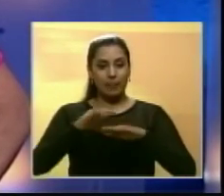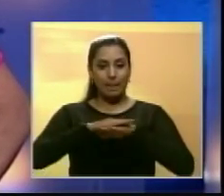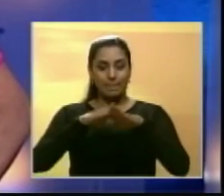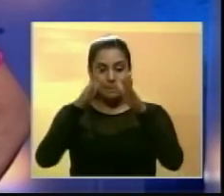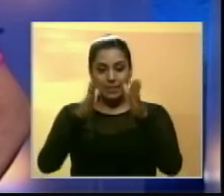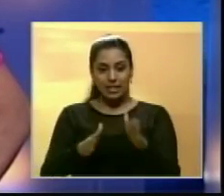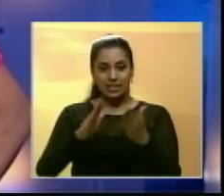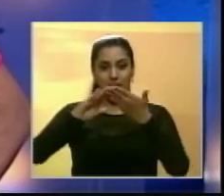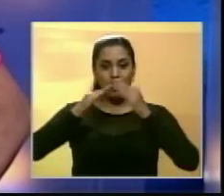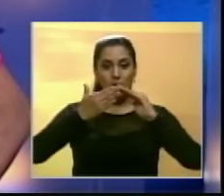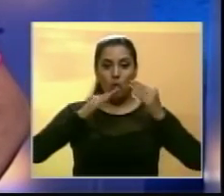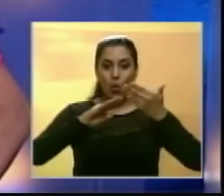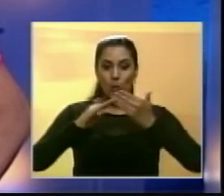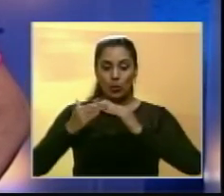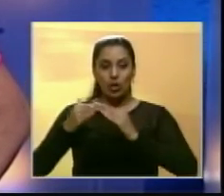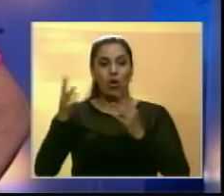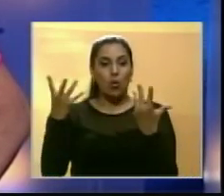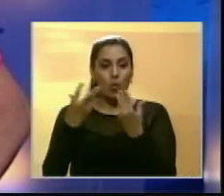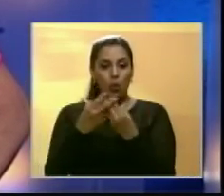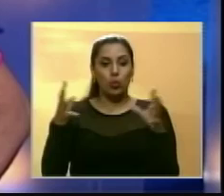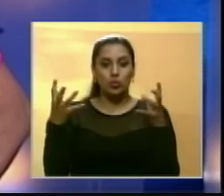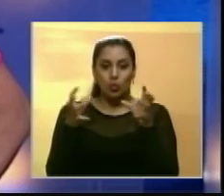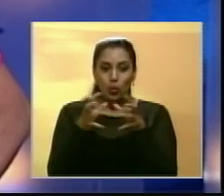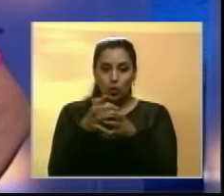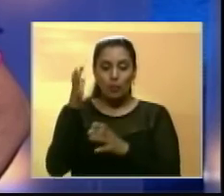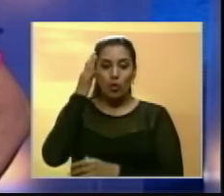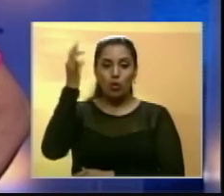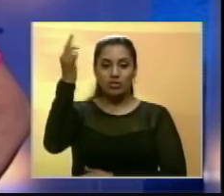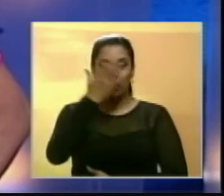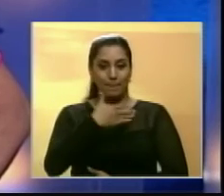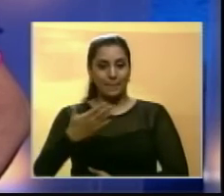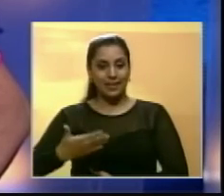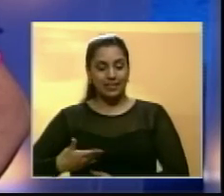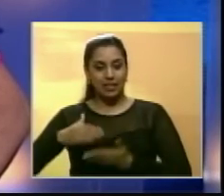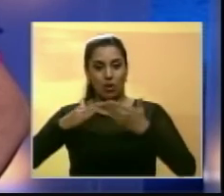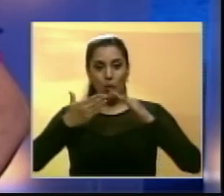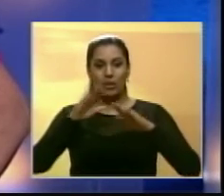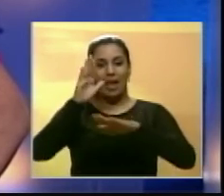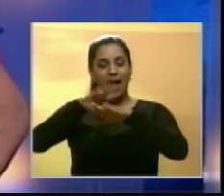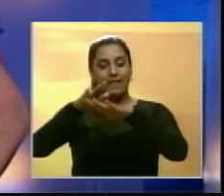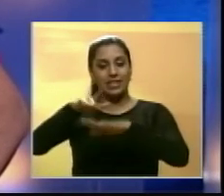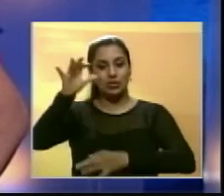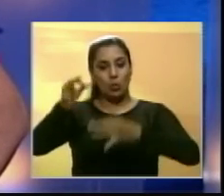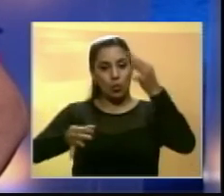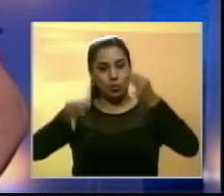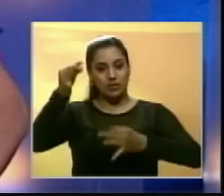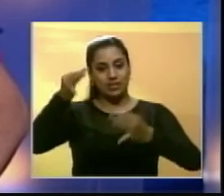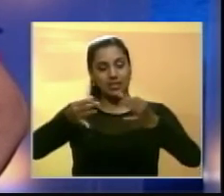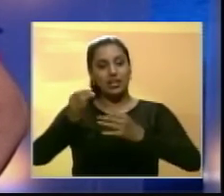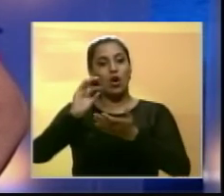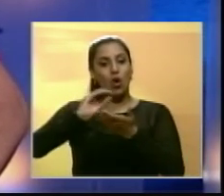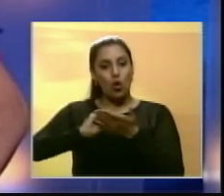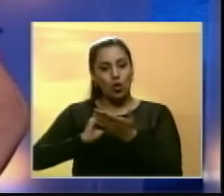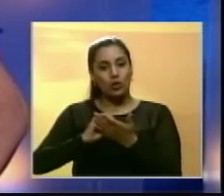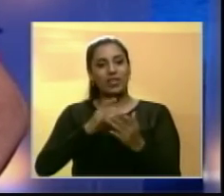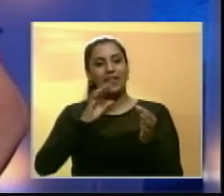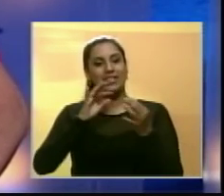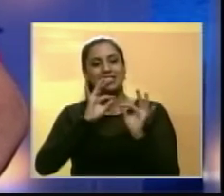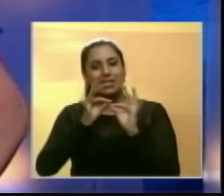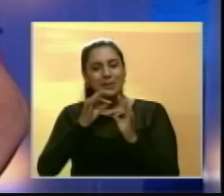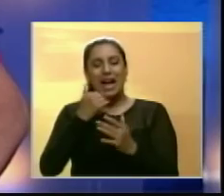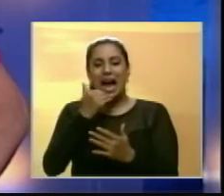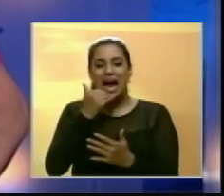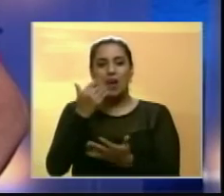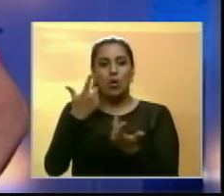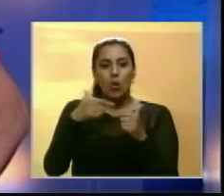las comunas, Isis Ochoa, junto a integrantes del Consejo Presidencial de Comunas, solicitó al Tribunal Supremo de Justicia un recurso de interpretación